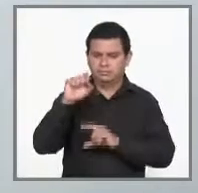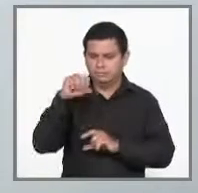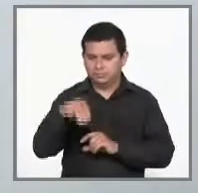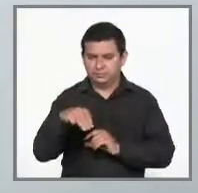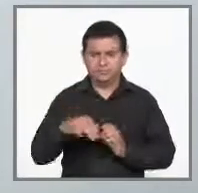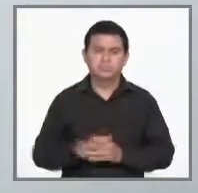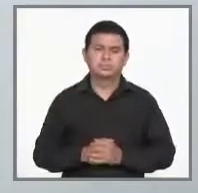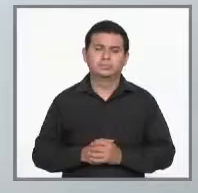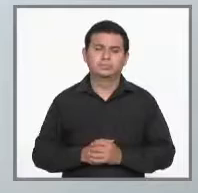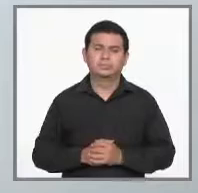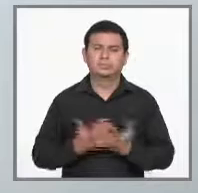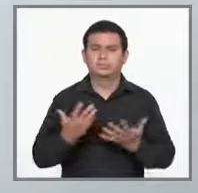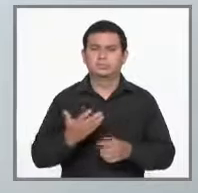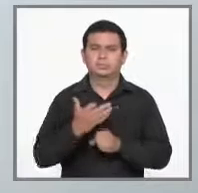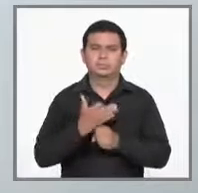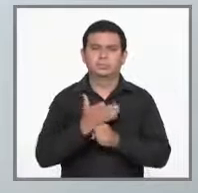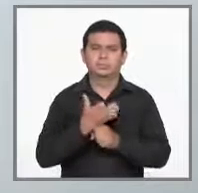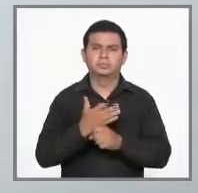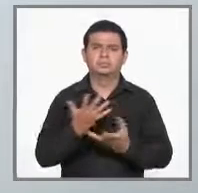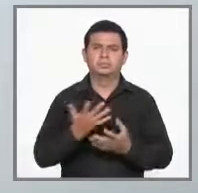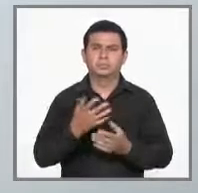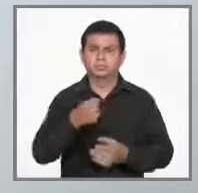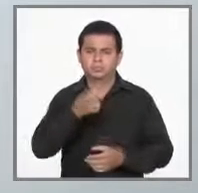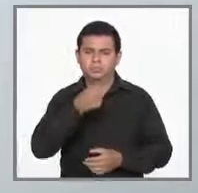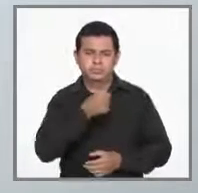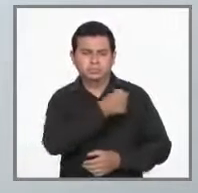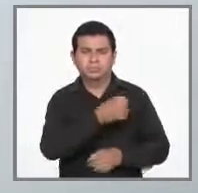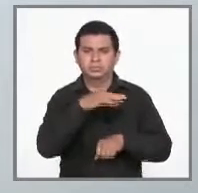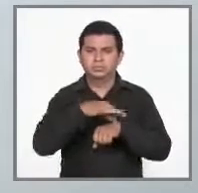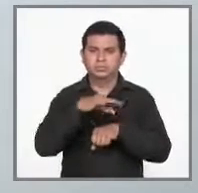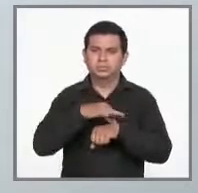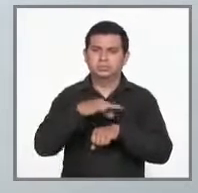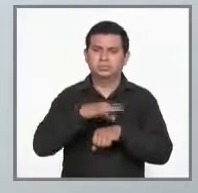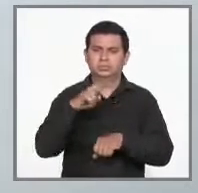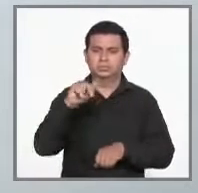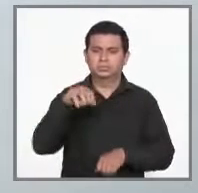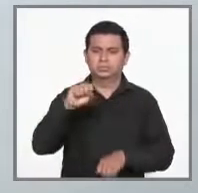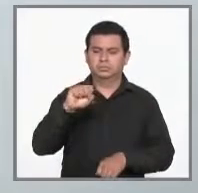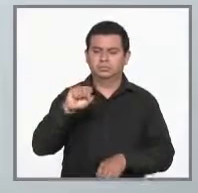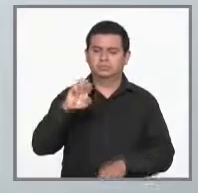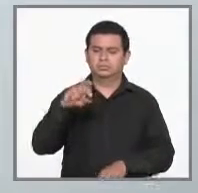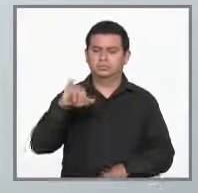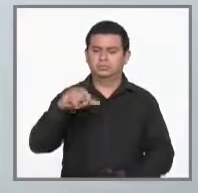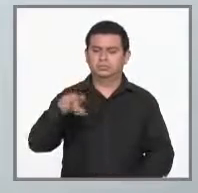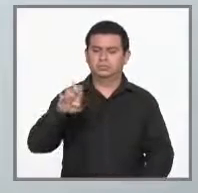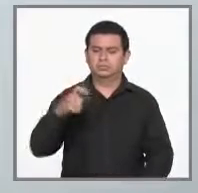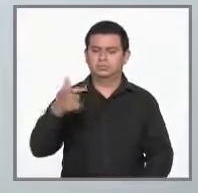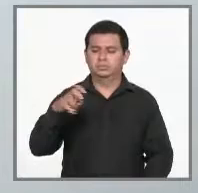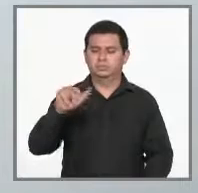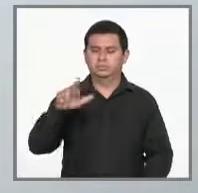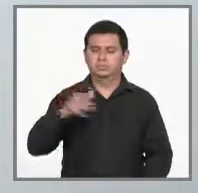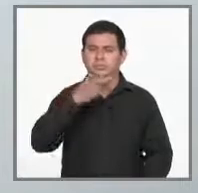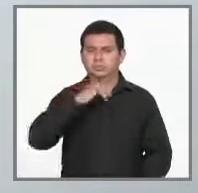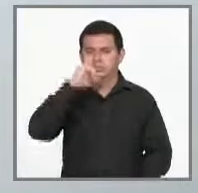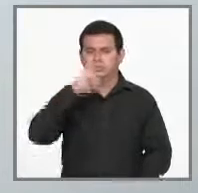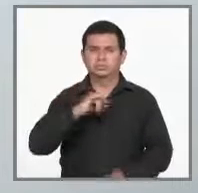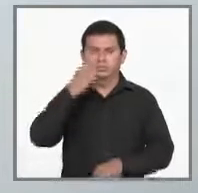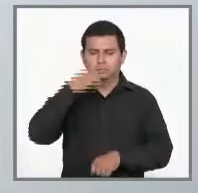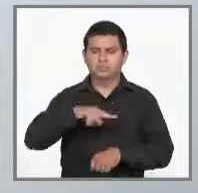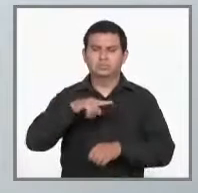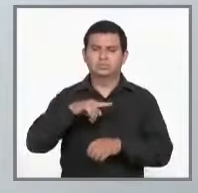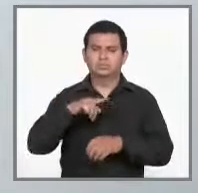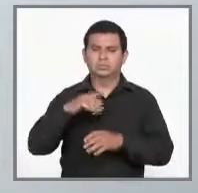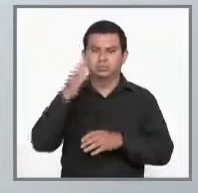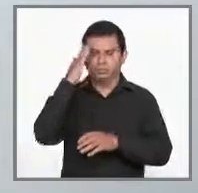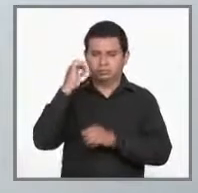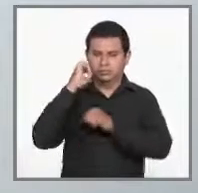mexicanas ahora su momento de ceder la palabra al doctor ramsés enrique guevara zárate él es jefe de la unidad de equidad de la